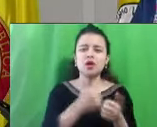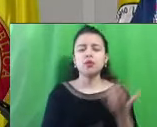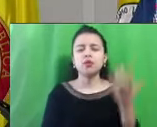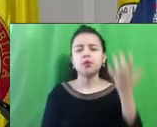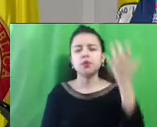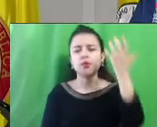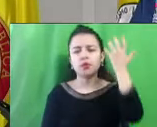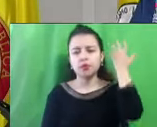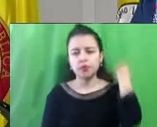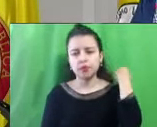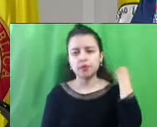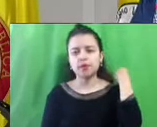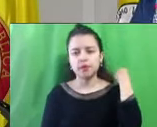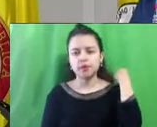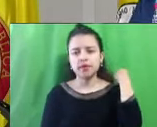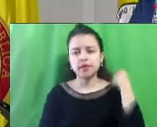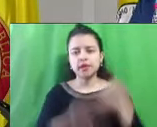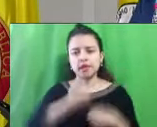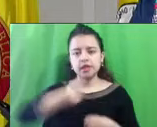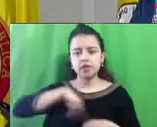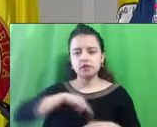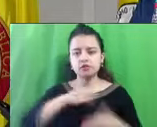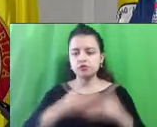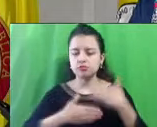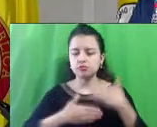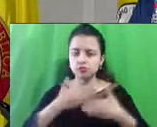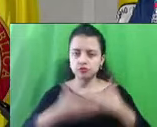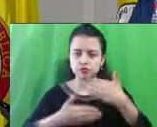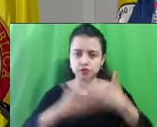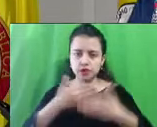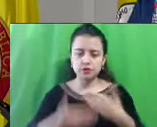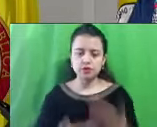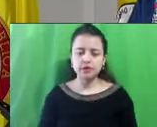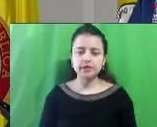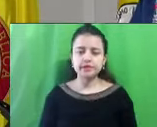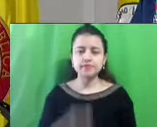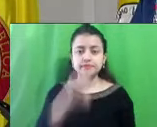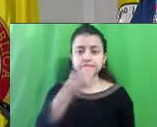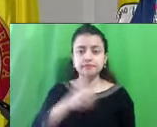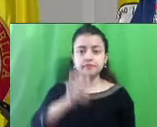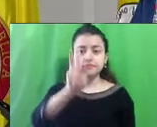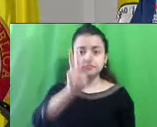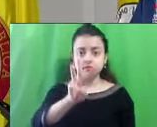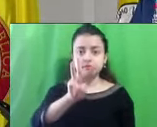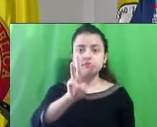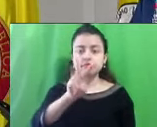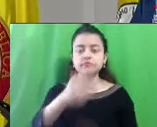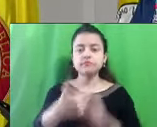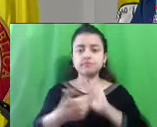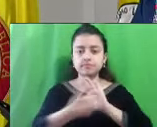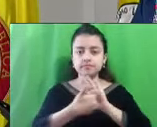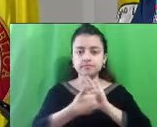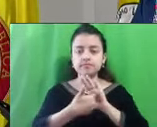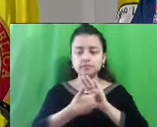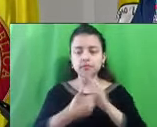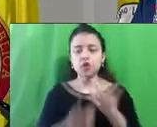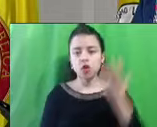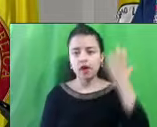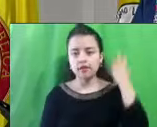que en este momento se encuentran activos 13 procesos judiciales, en los cuales la empresa